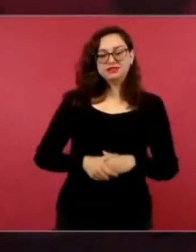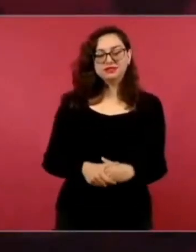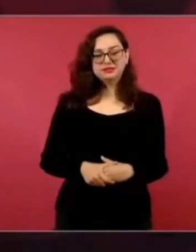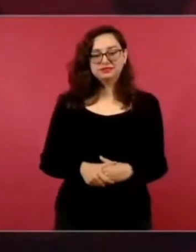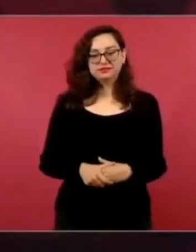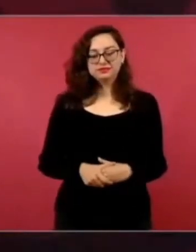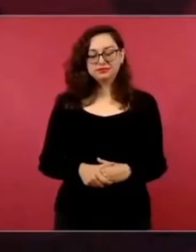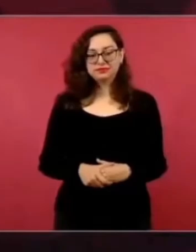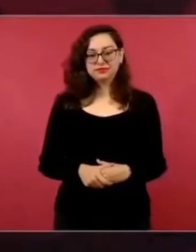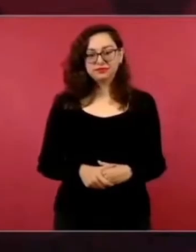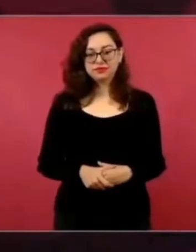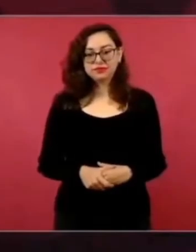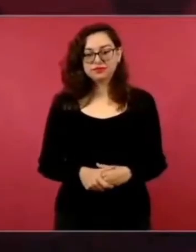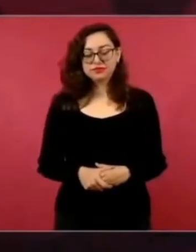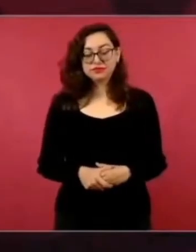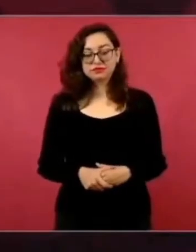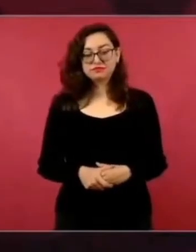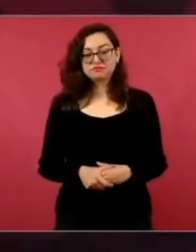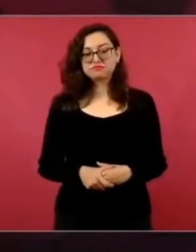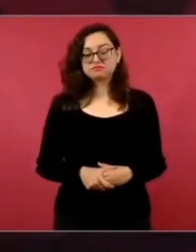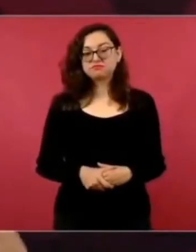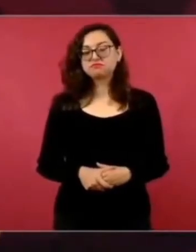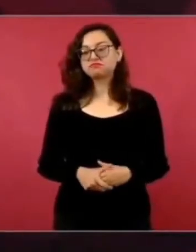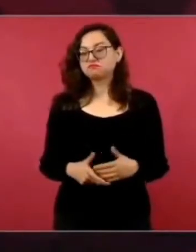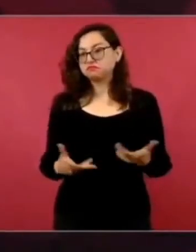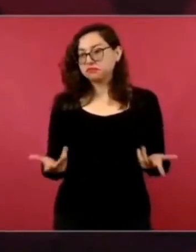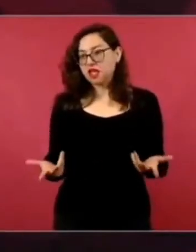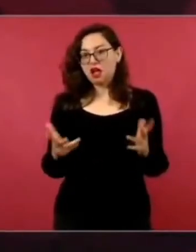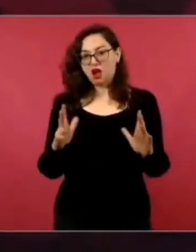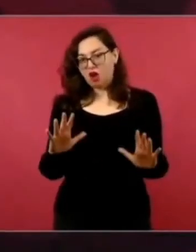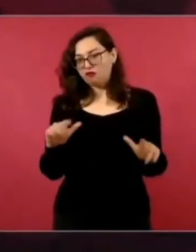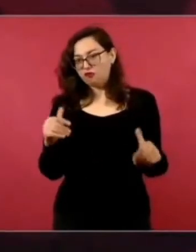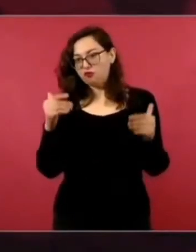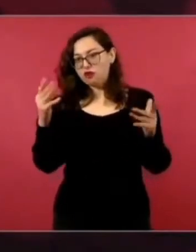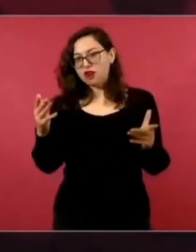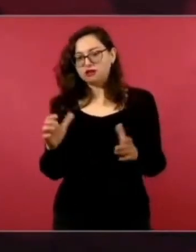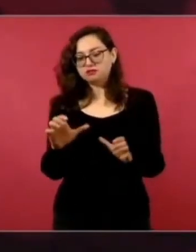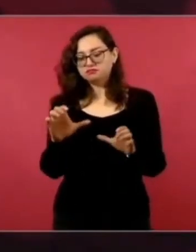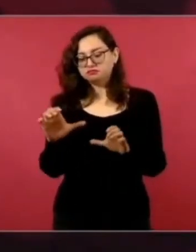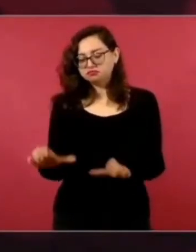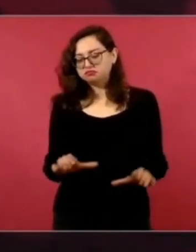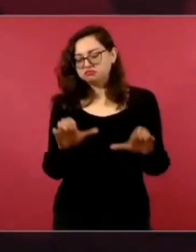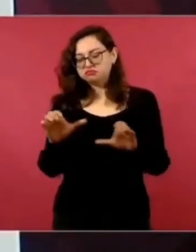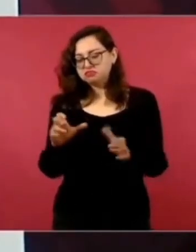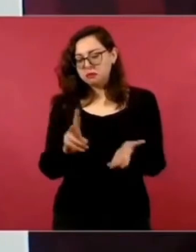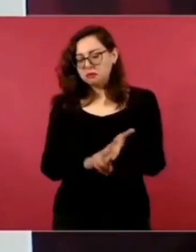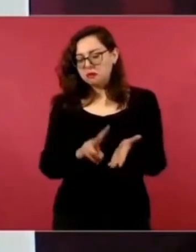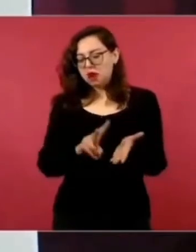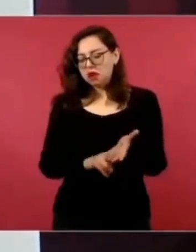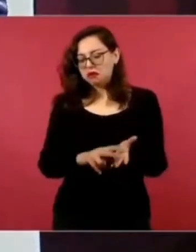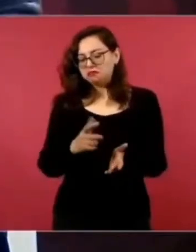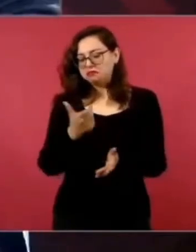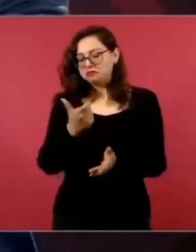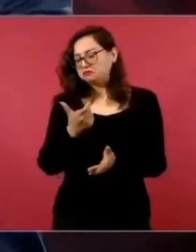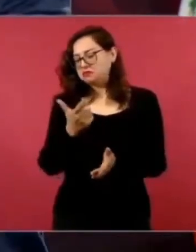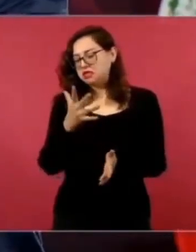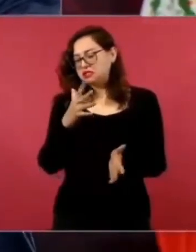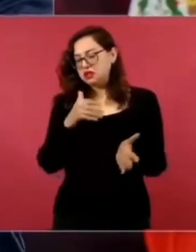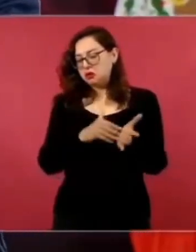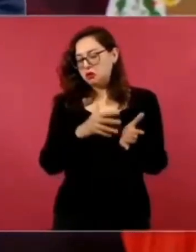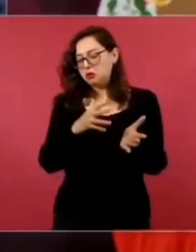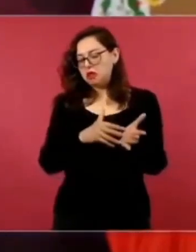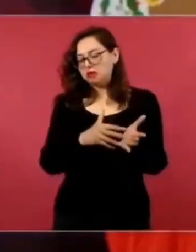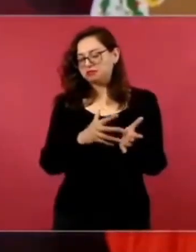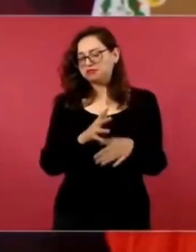Y una computadora que vale 5,000 pesos la vamos